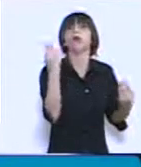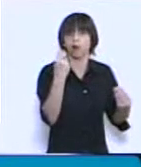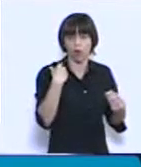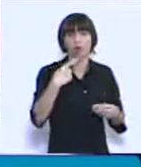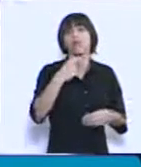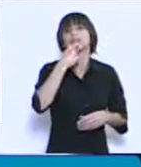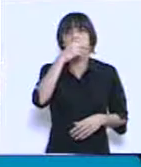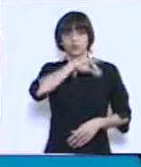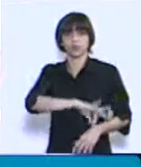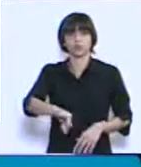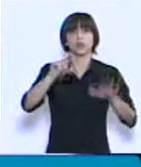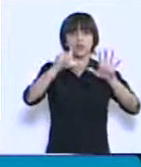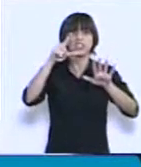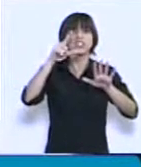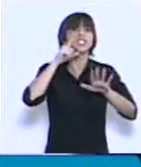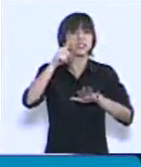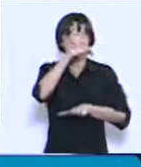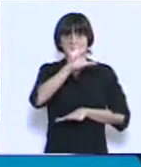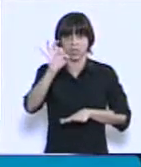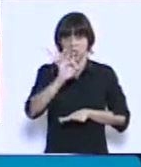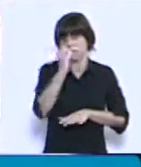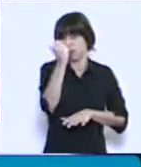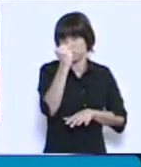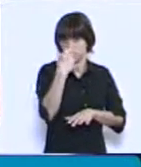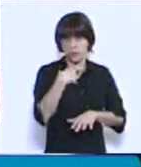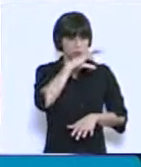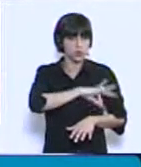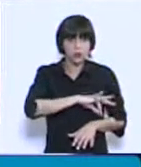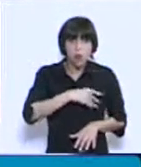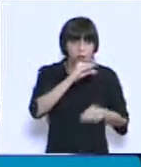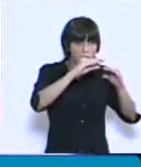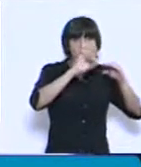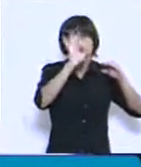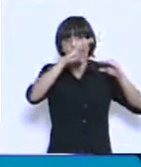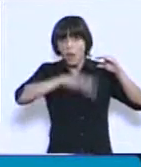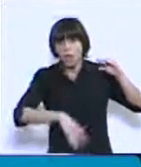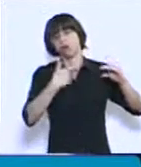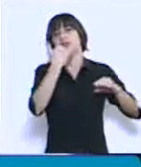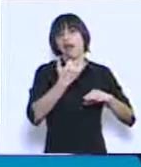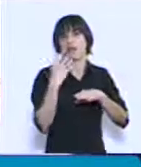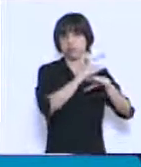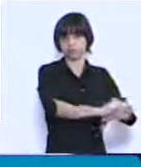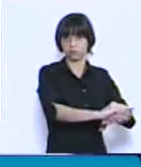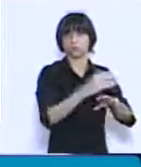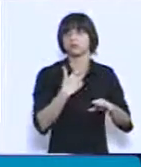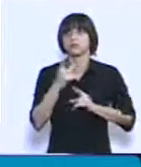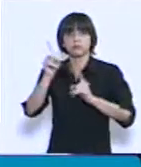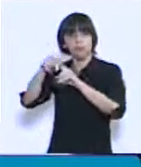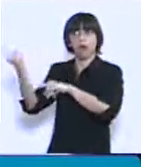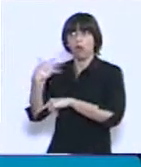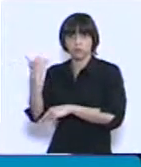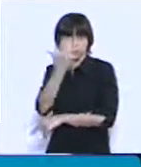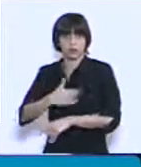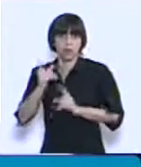de ingresos, que la mayoría tienen locación de servicio y la inmensa mayoría son contratados por el Estado, que no perciben